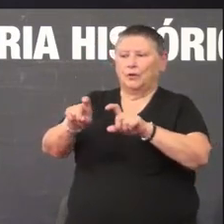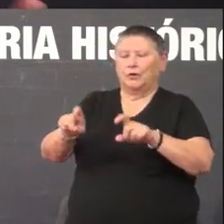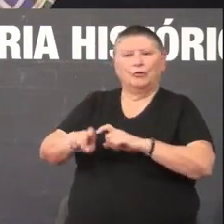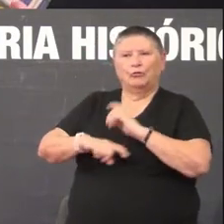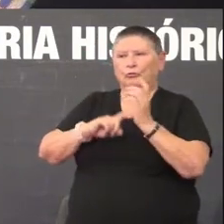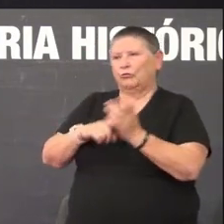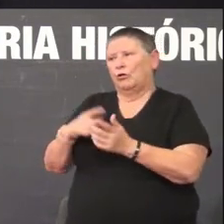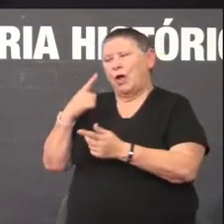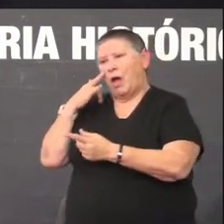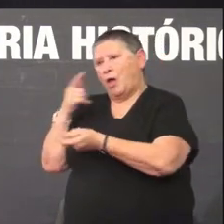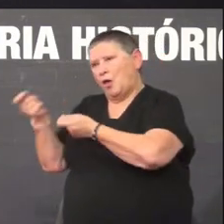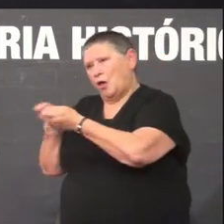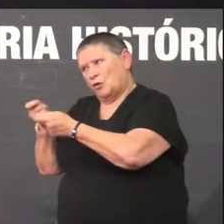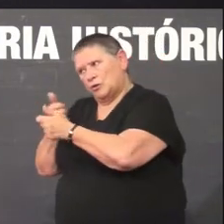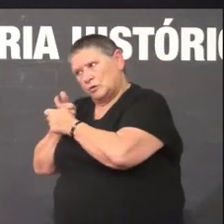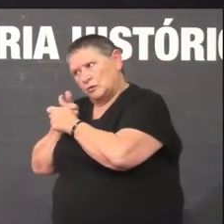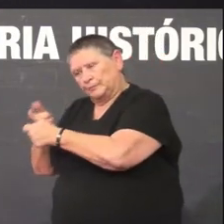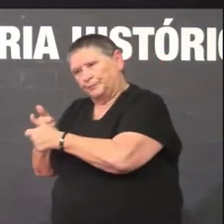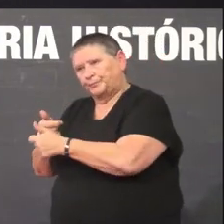información, cuando la monta